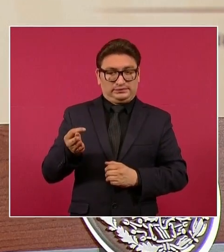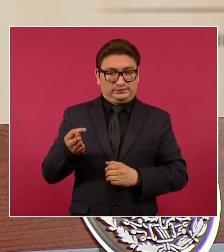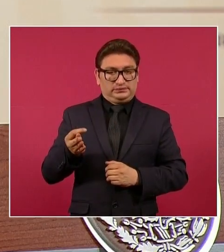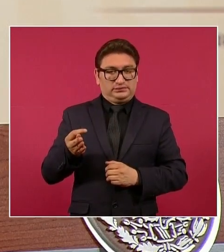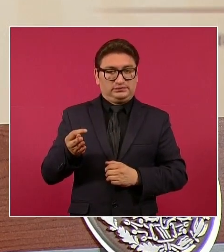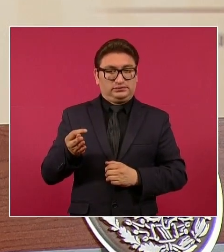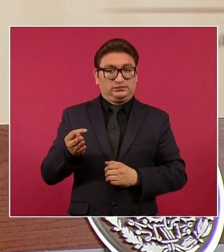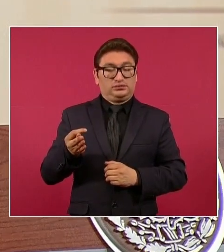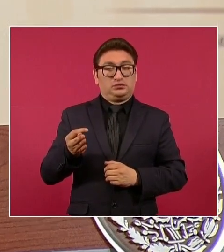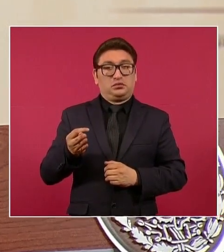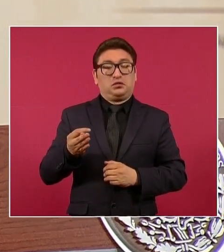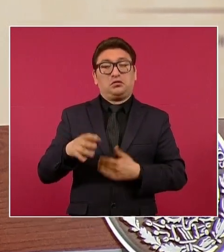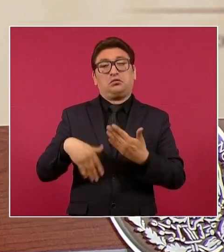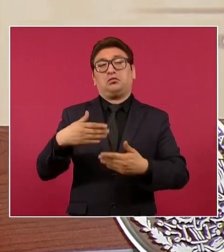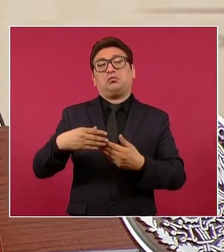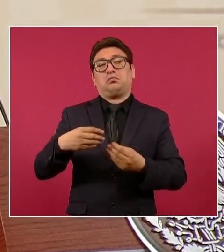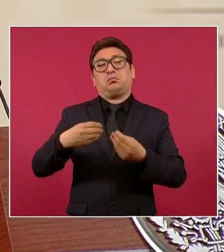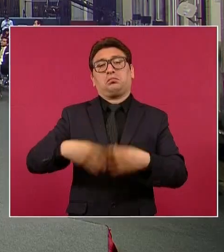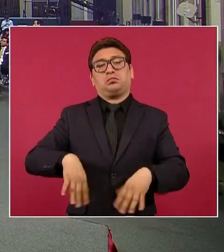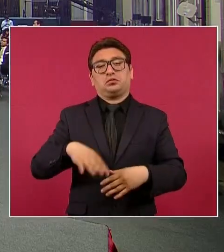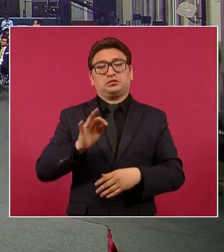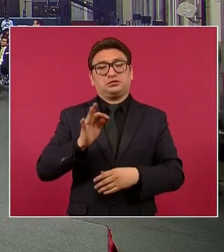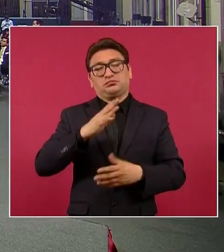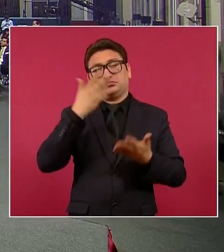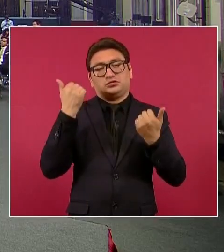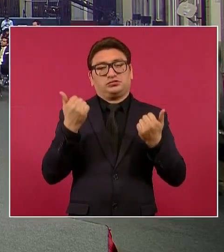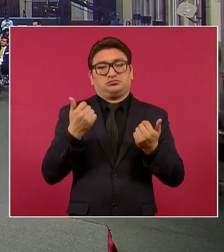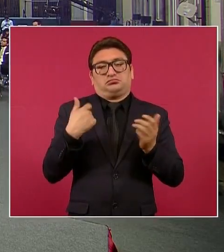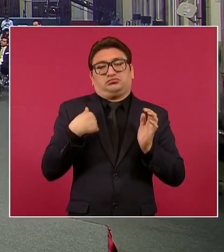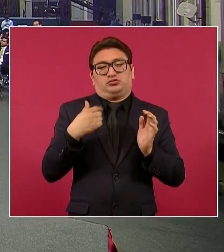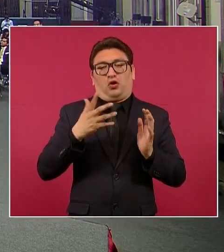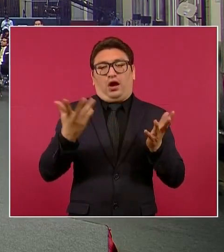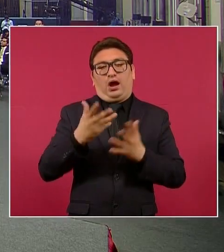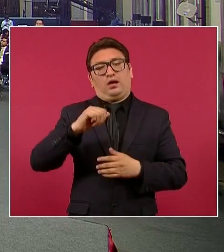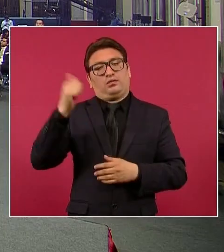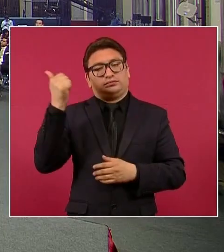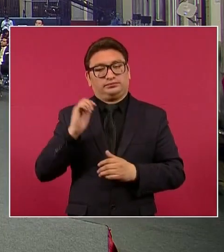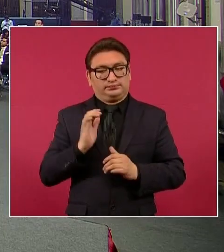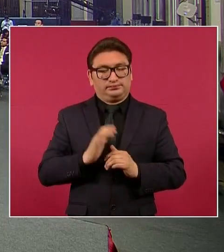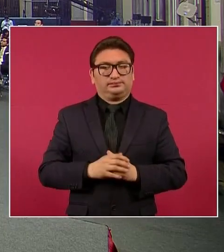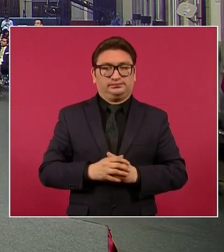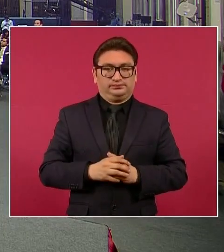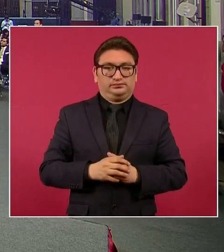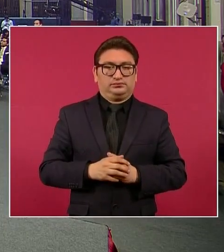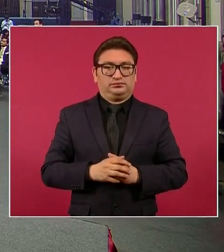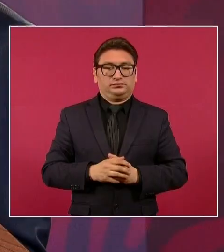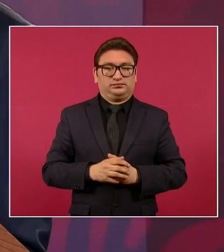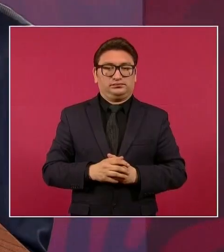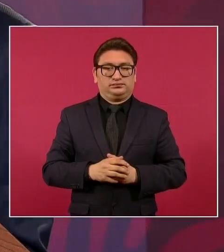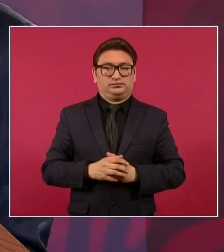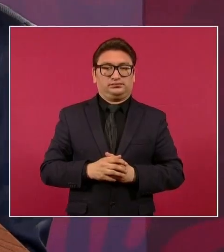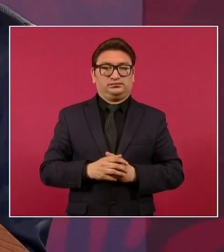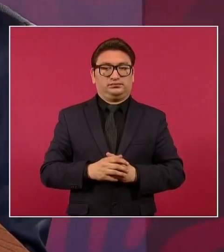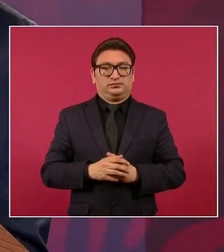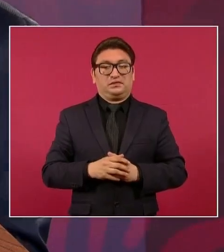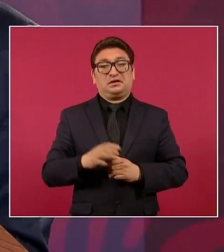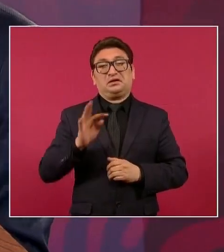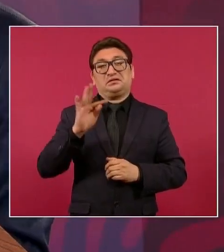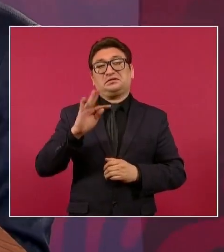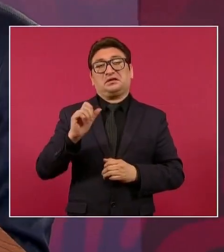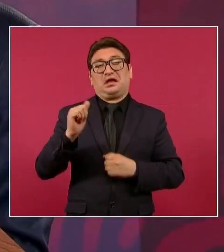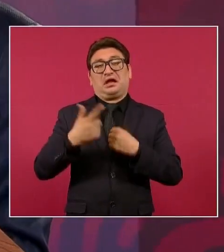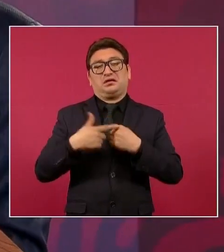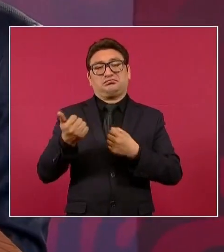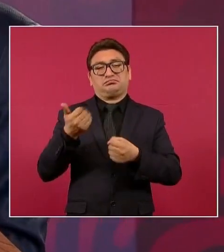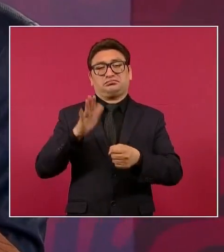me hubiese ido perdido, quién sabe en qué, en mínimo en lo administrativo,